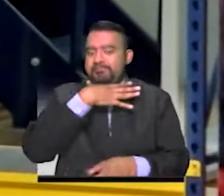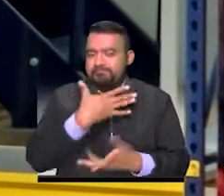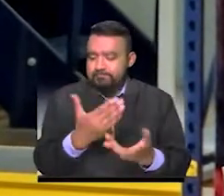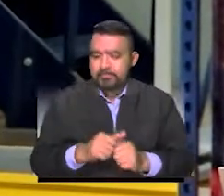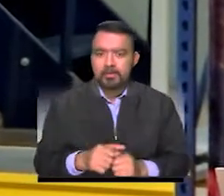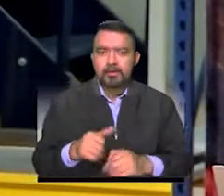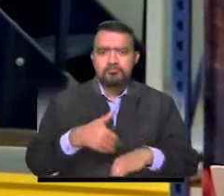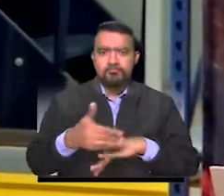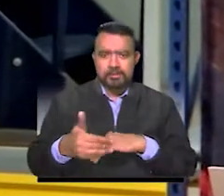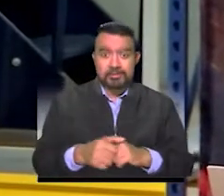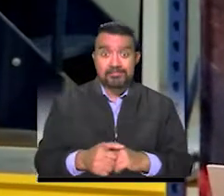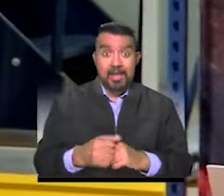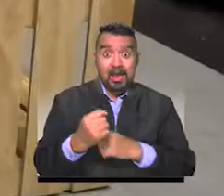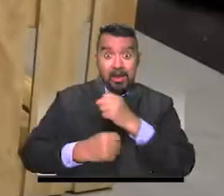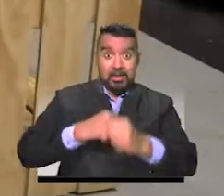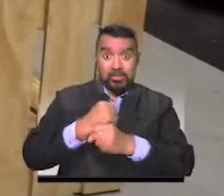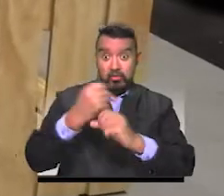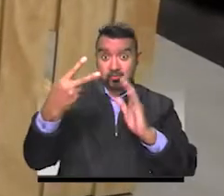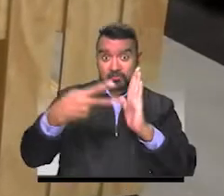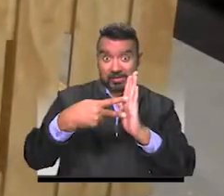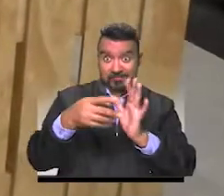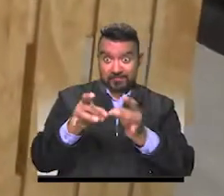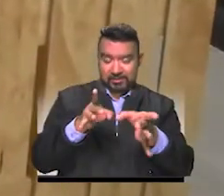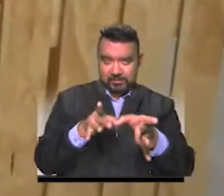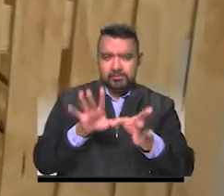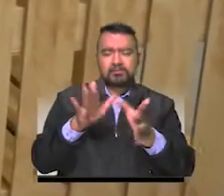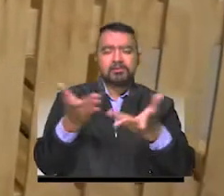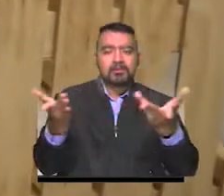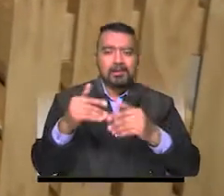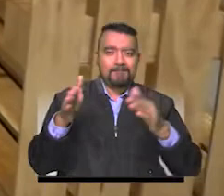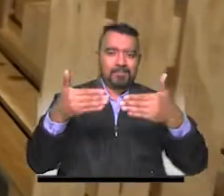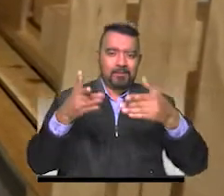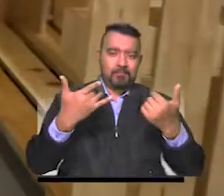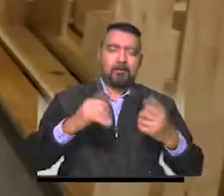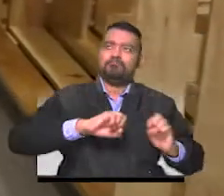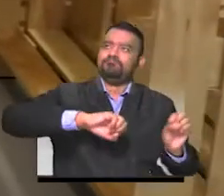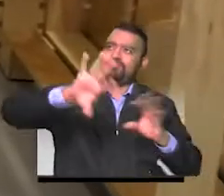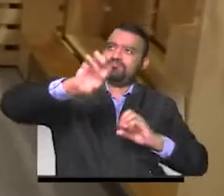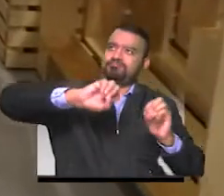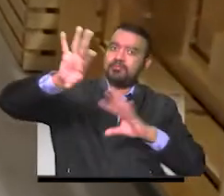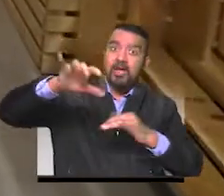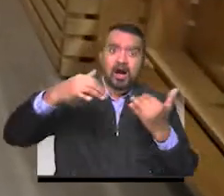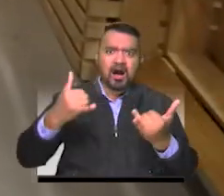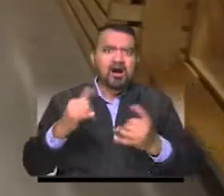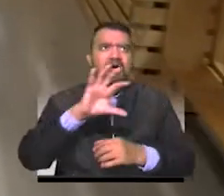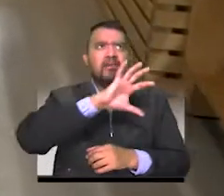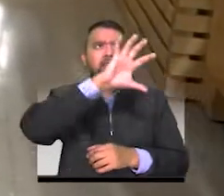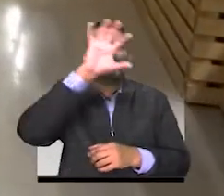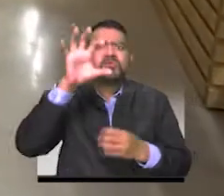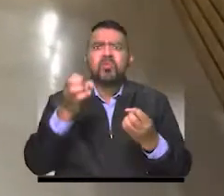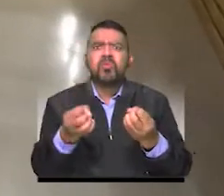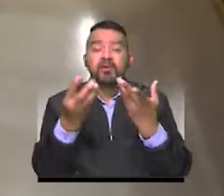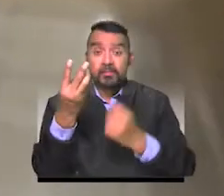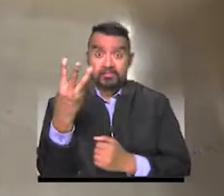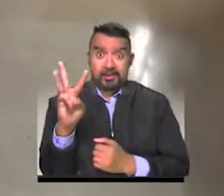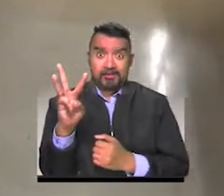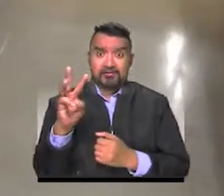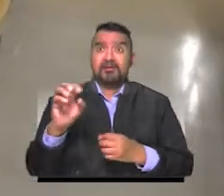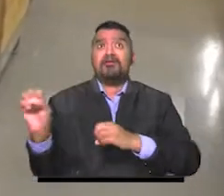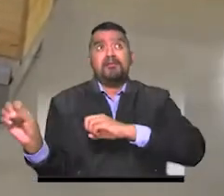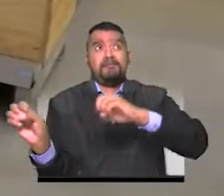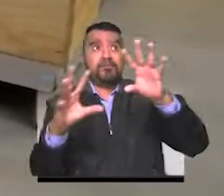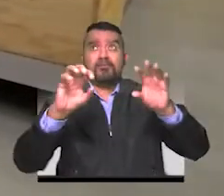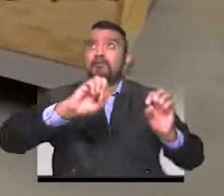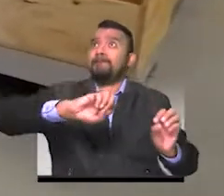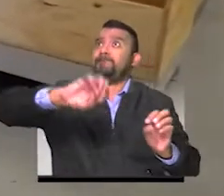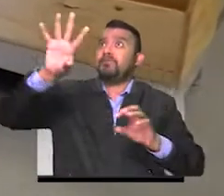Panamá. Actualmente hemos exportado a más de 13 países y hemos hecho montajes de nuestros productos en más de 13 países